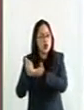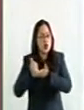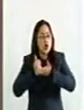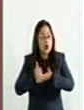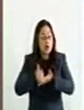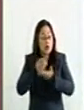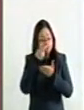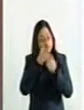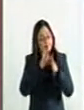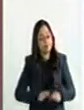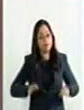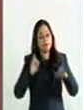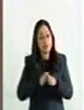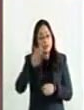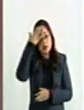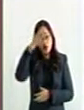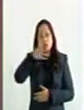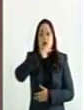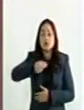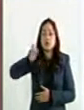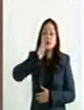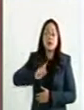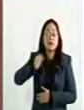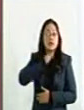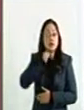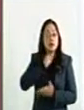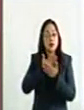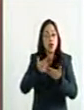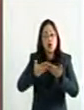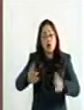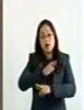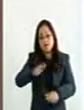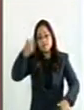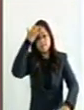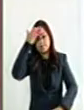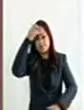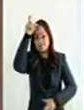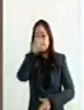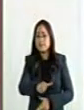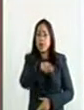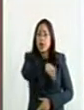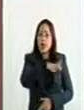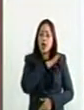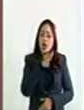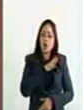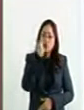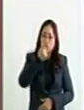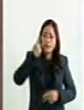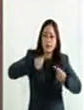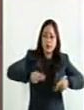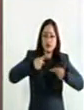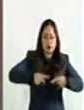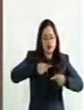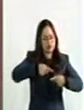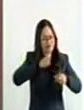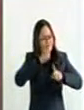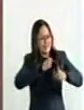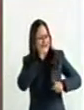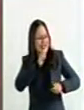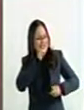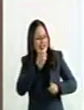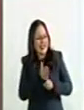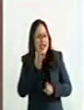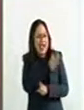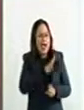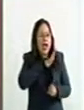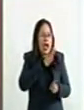Señoras y señores senadores, hoy estamos dando reconocimiento a un acto de heroísmo incuestionable. No hay política detrás